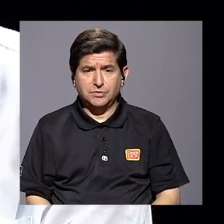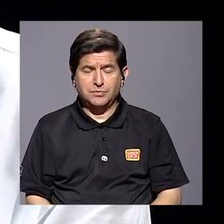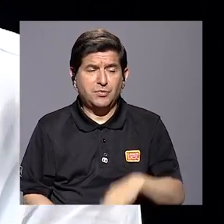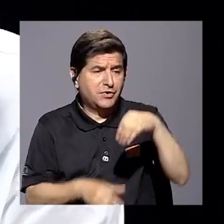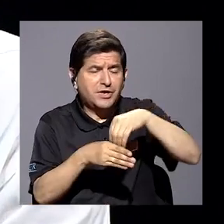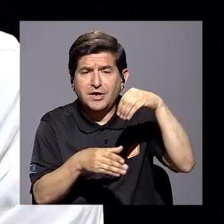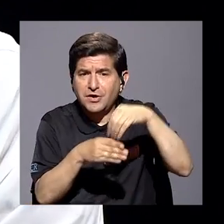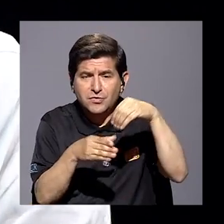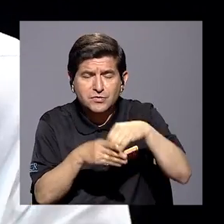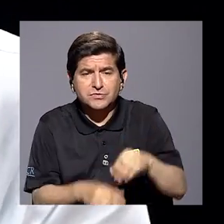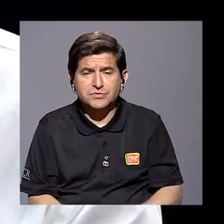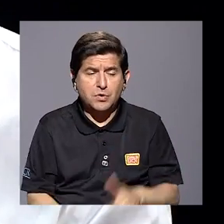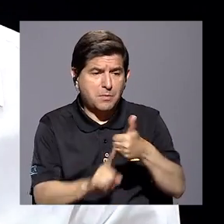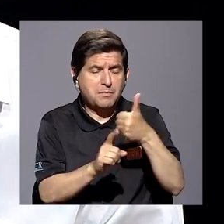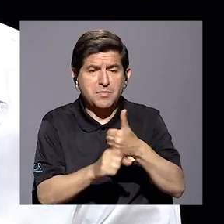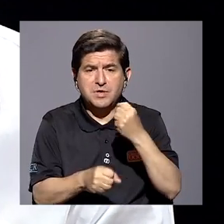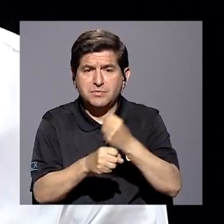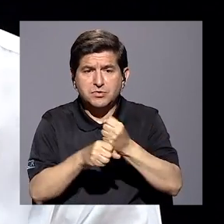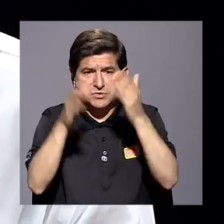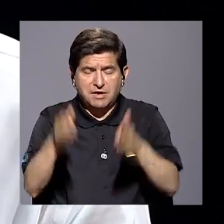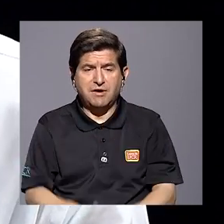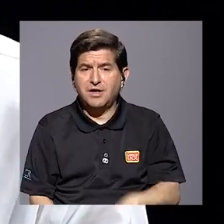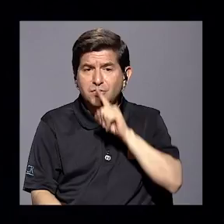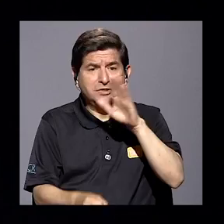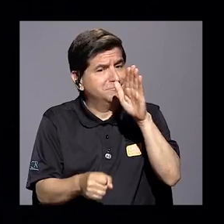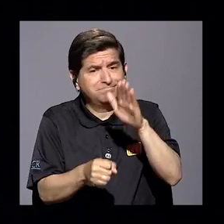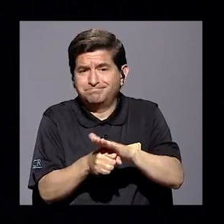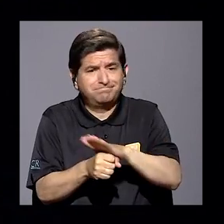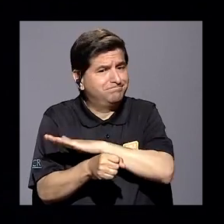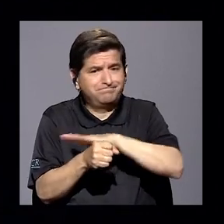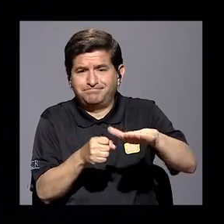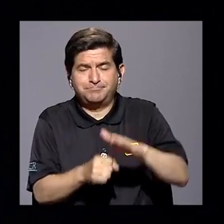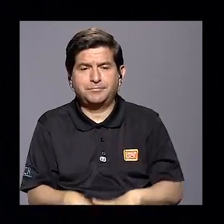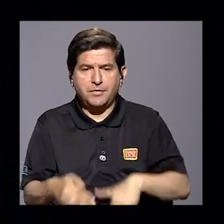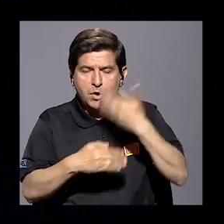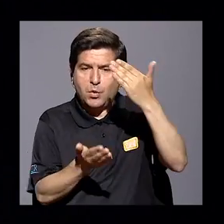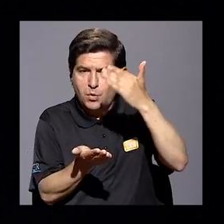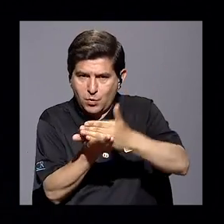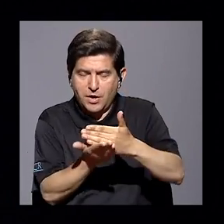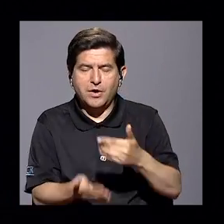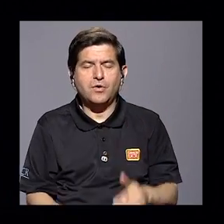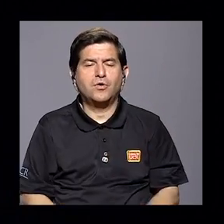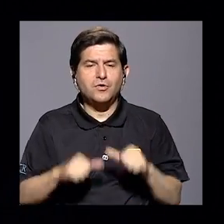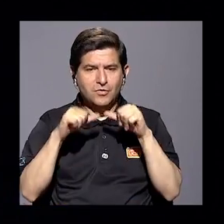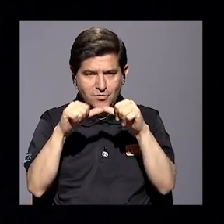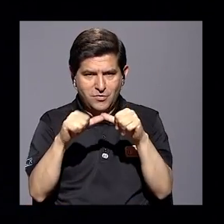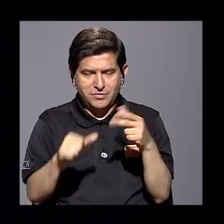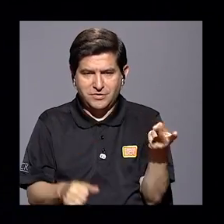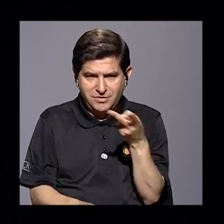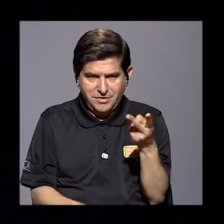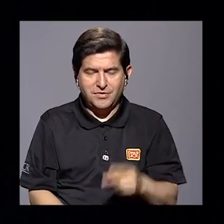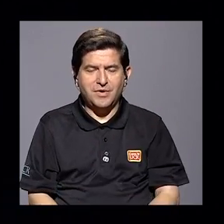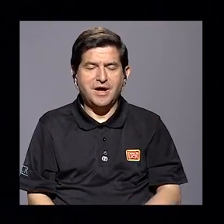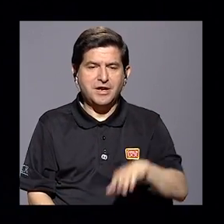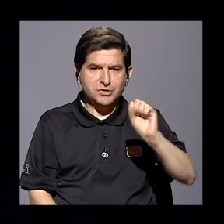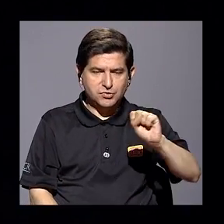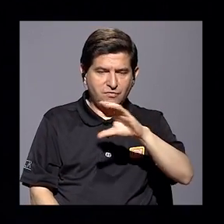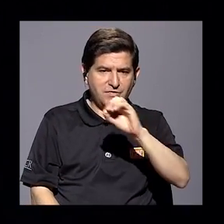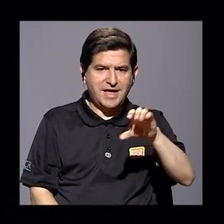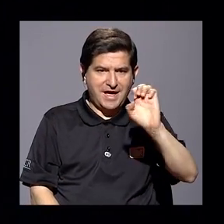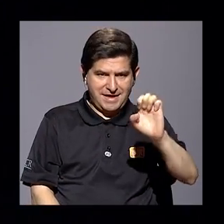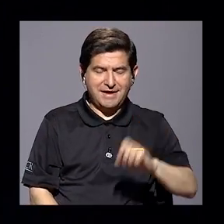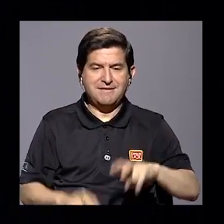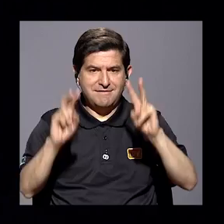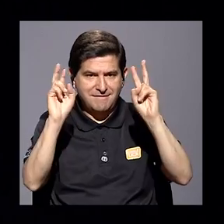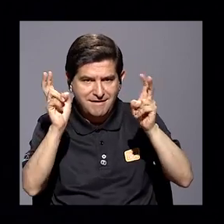alcanzan las contribuciones que los propios trabajadores hacen muy bien en el después del receso yo quiero volver con ustedes doña sofía